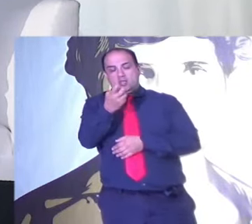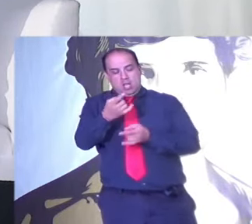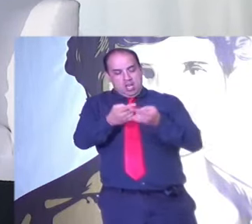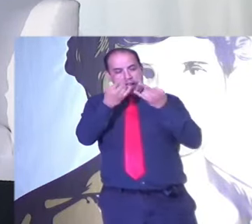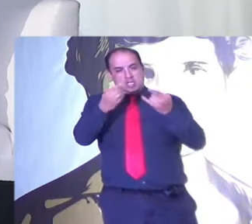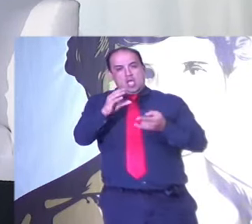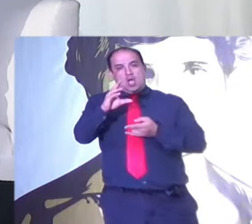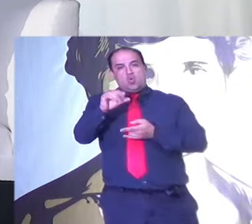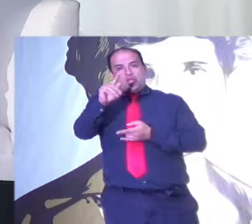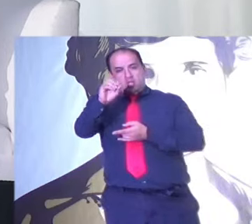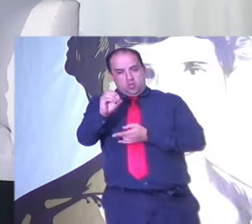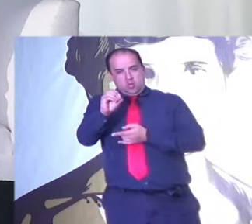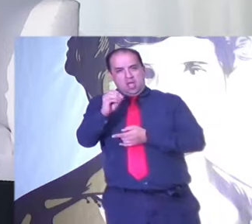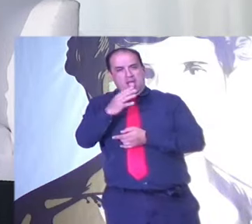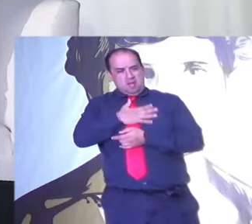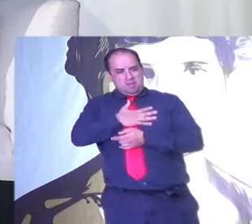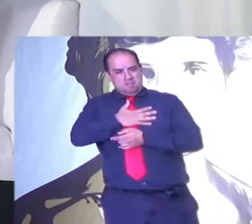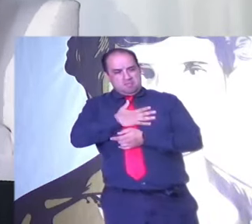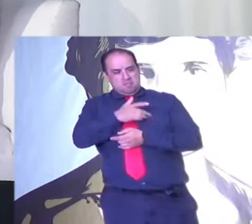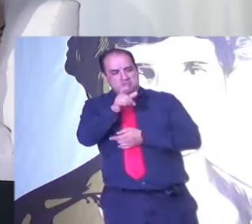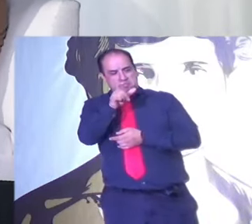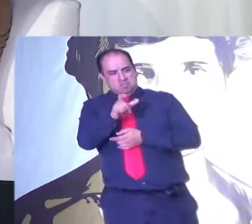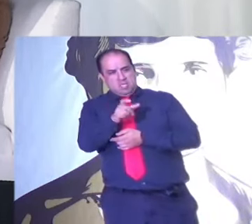es una figura, yo la veo casi